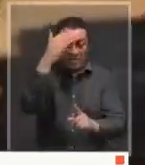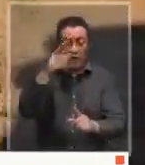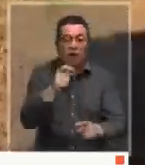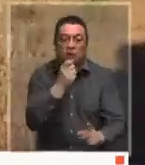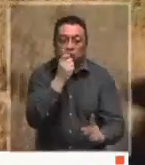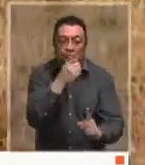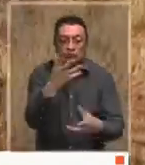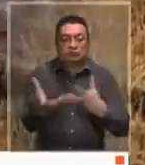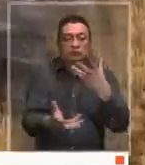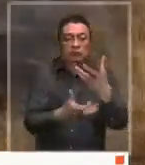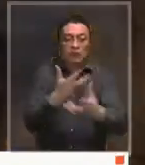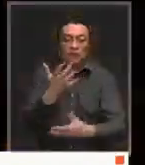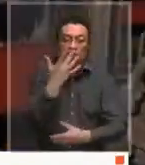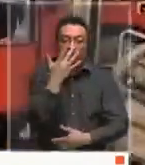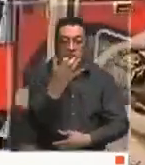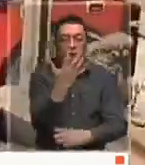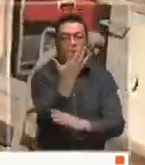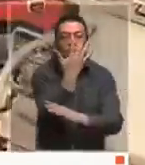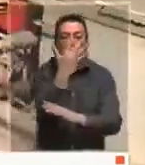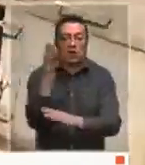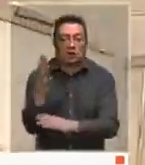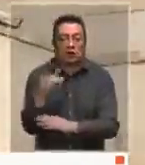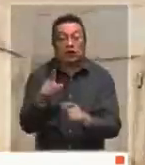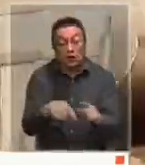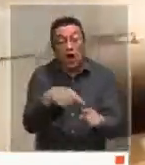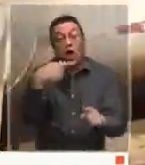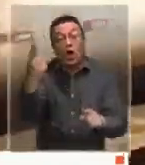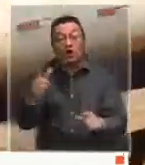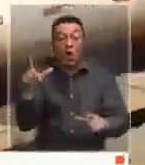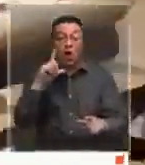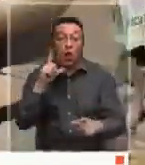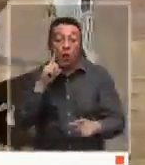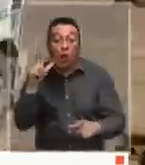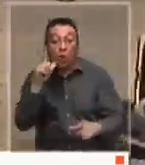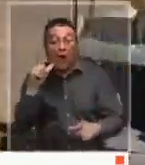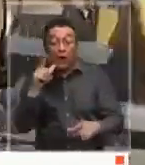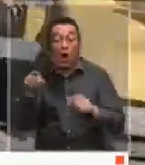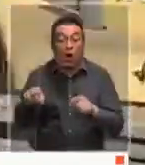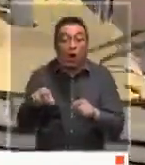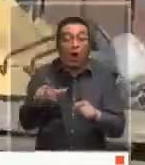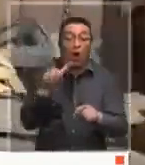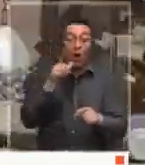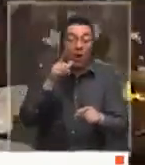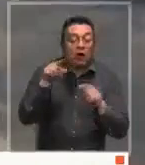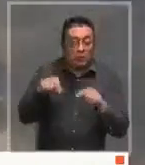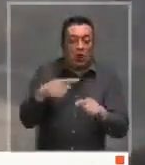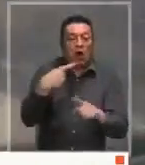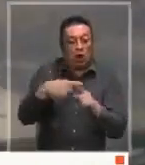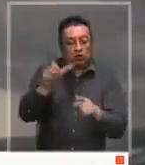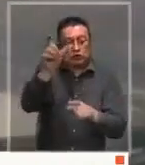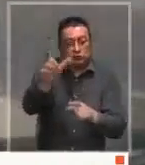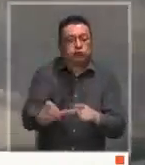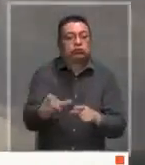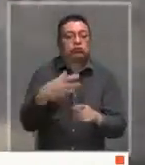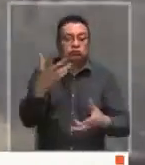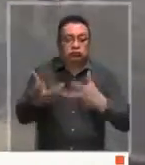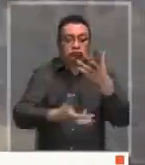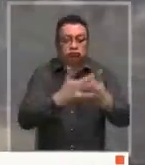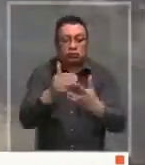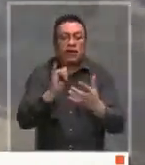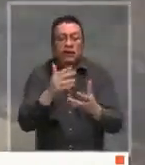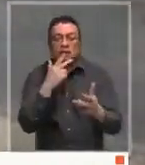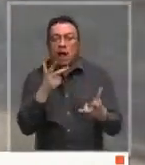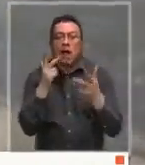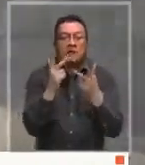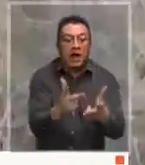cargos de incendio intencional de bosques. Mientras que en Lumaco, otro hombre fue formalizado por el incendio y además por amenazas,